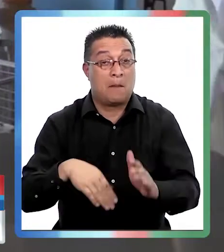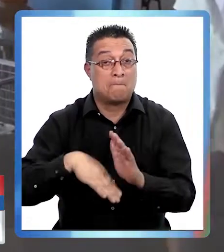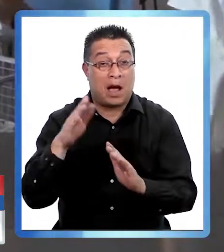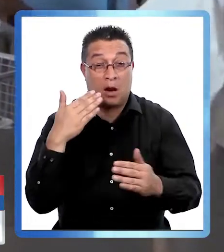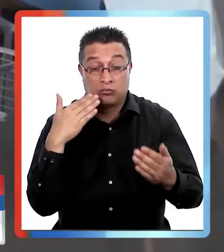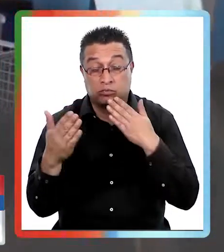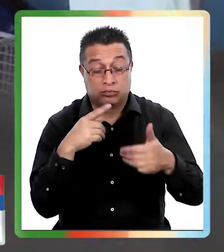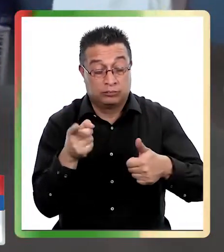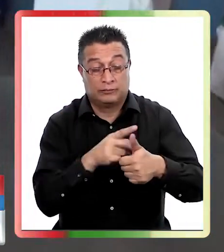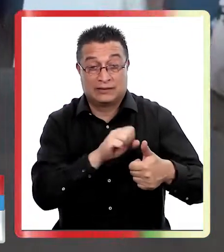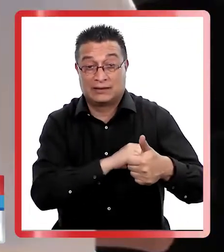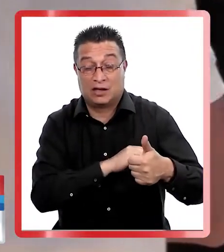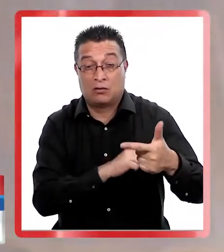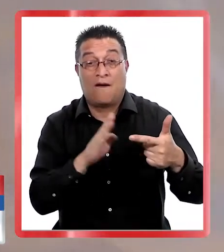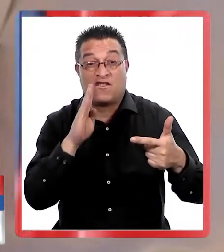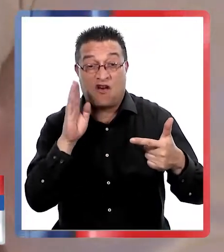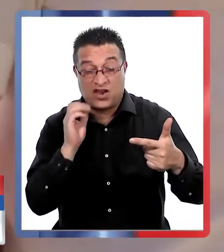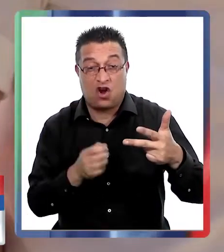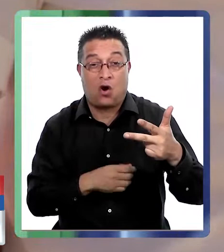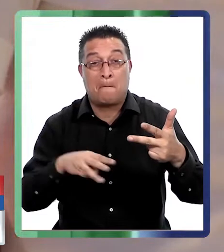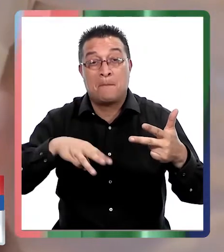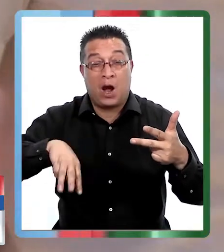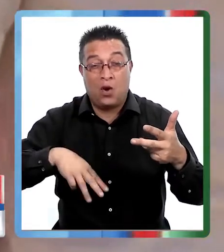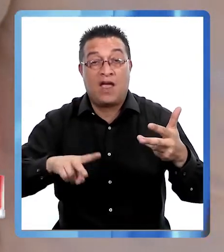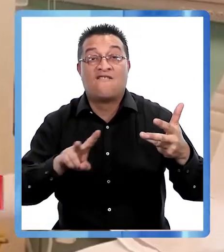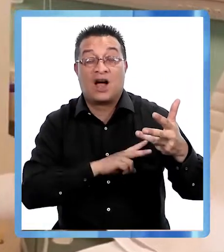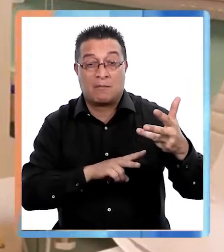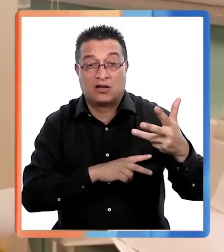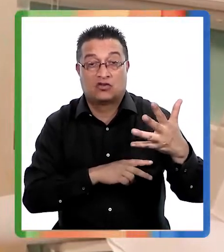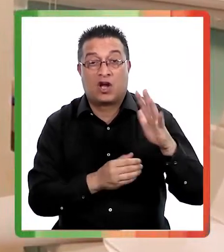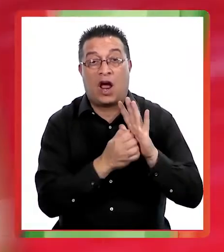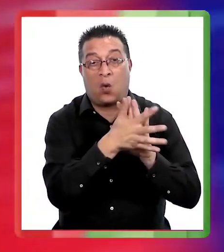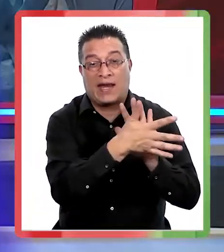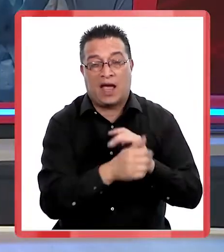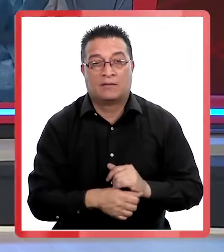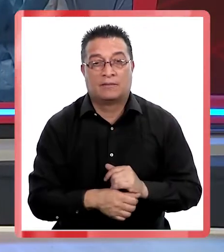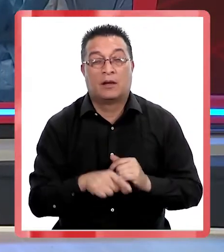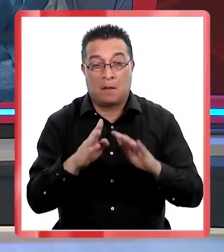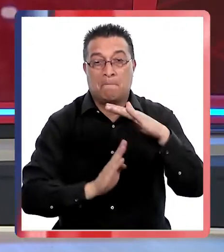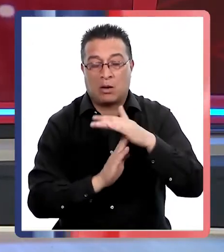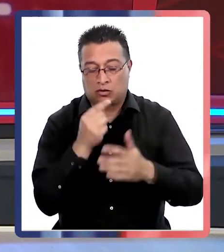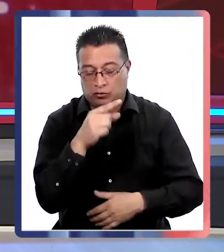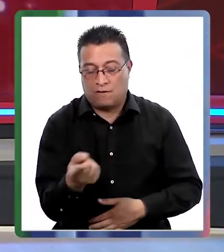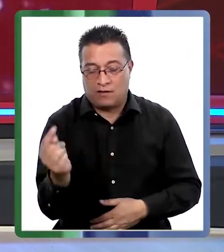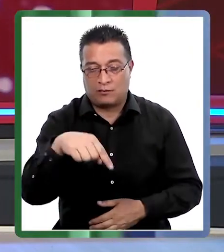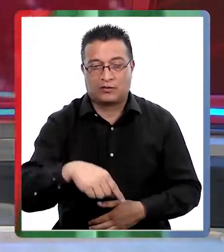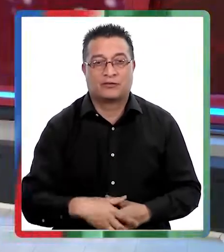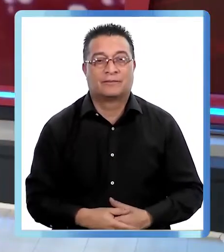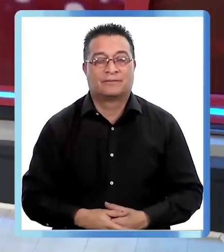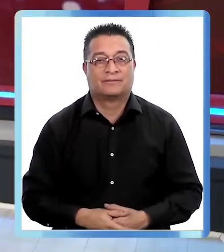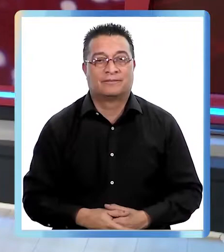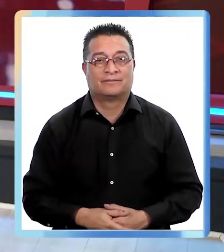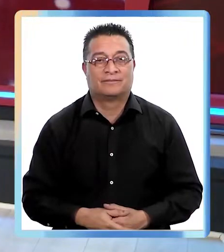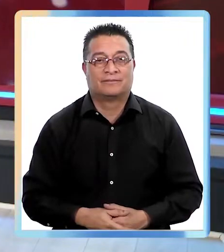que más contagios se están registrando son la capital, Biobío, Maule, Valparaíso y Araucanía. Vamos a la pausa y regresamos de inmediato, no se